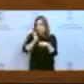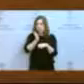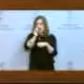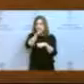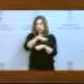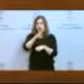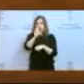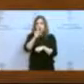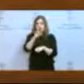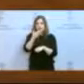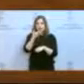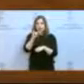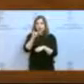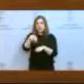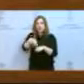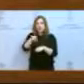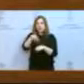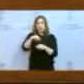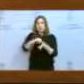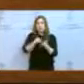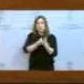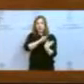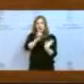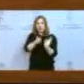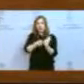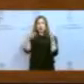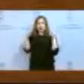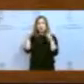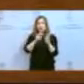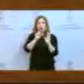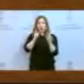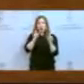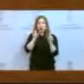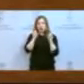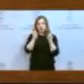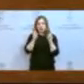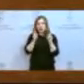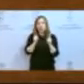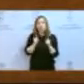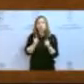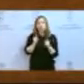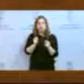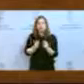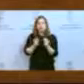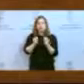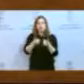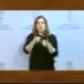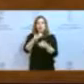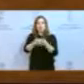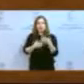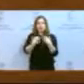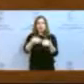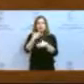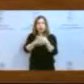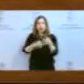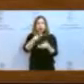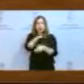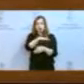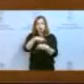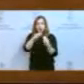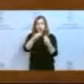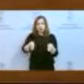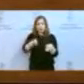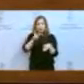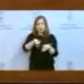Carballín, la elaboración de un plan integral de atención educativa, la puesta en funcionamiento del Centro de Salud del Berrón, en Siero, las